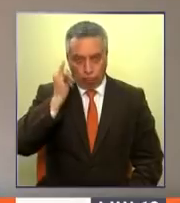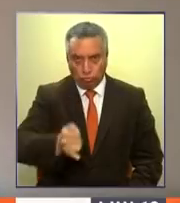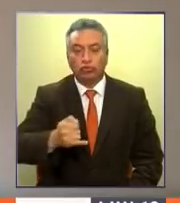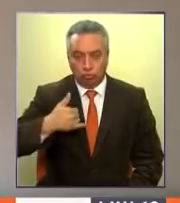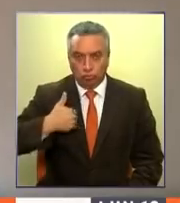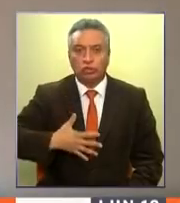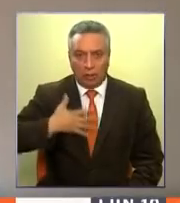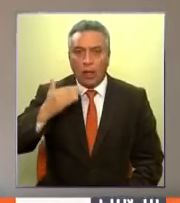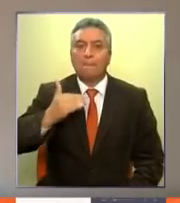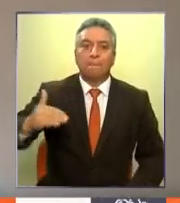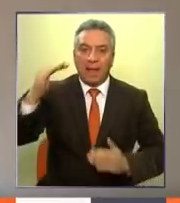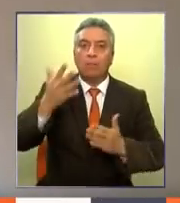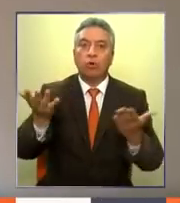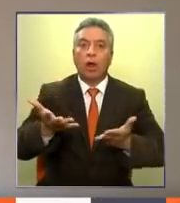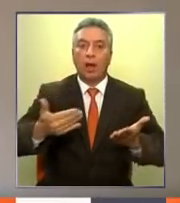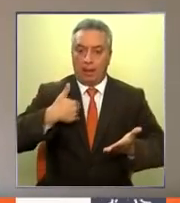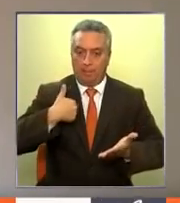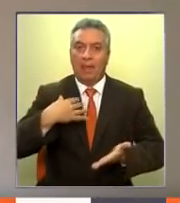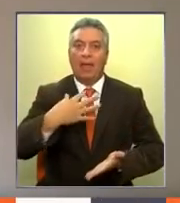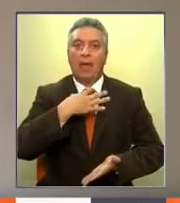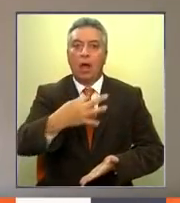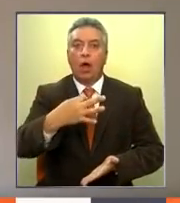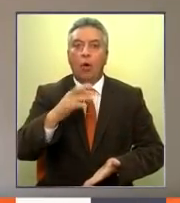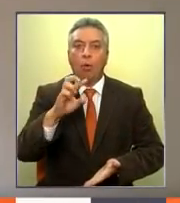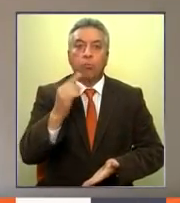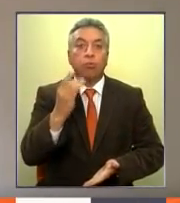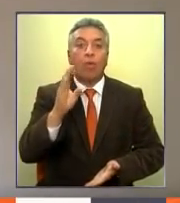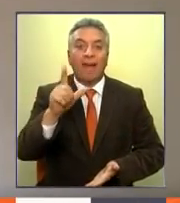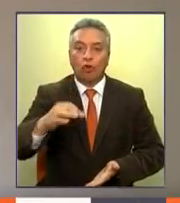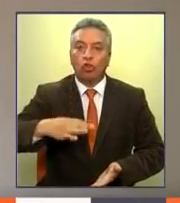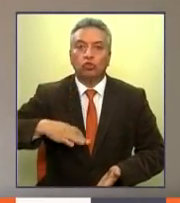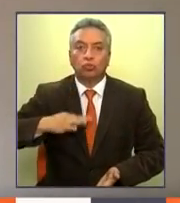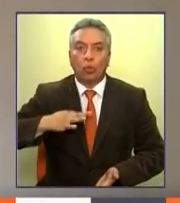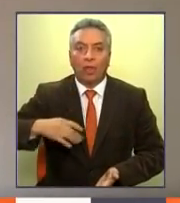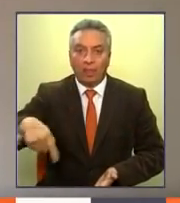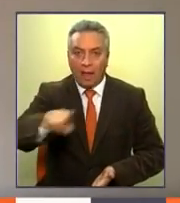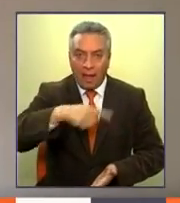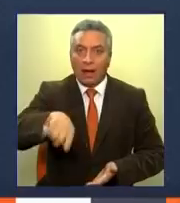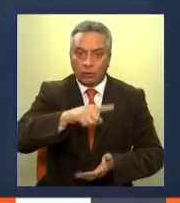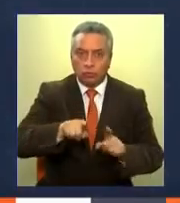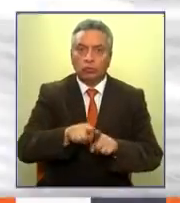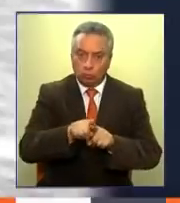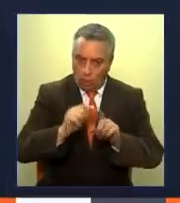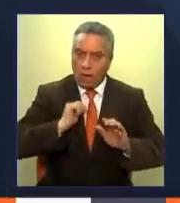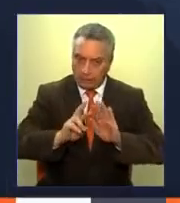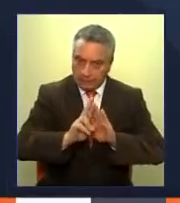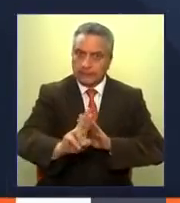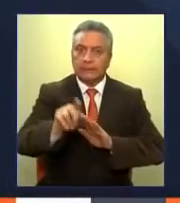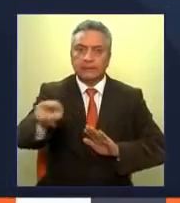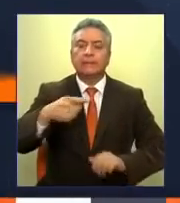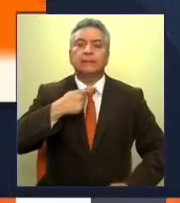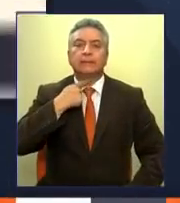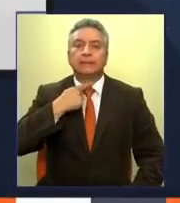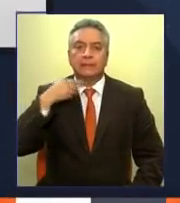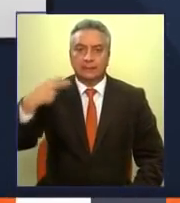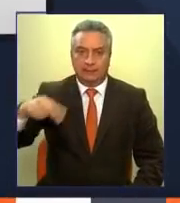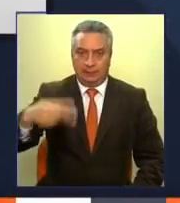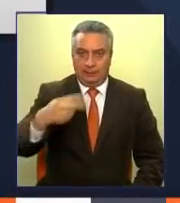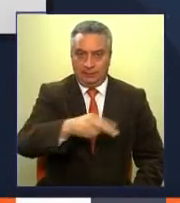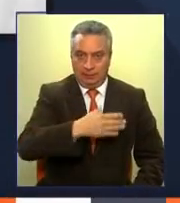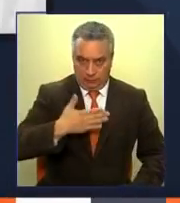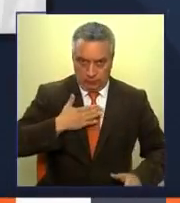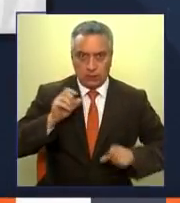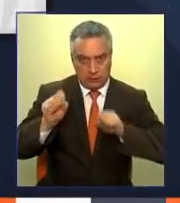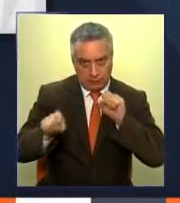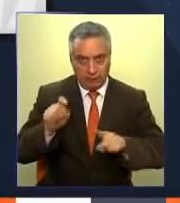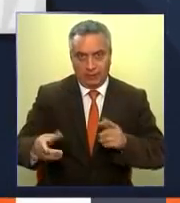¿Sabe por qué? Porque a mí me eligió el pueblo. Me eligieron los ciudadanos para representarles sus intereses. A través de un comunicado, la Armada de Chile aseguró